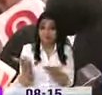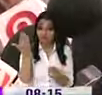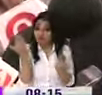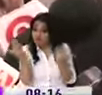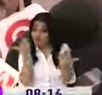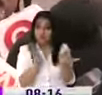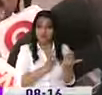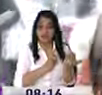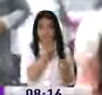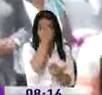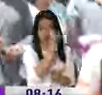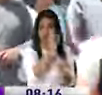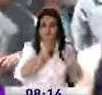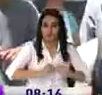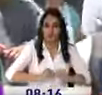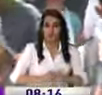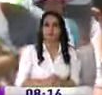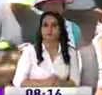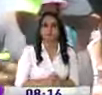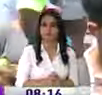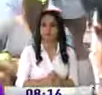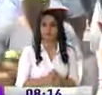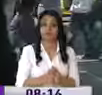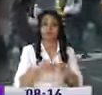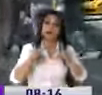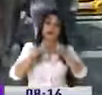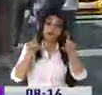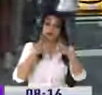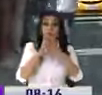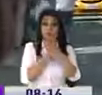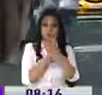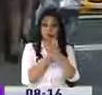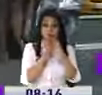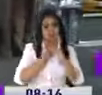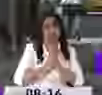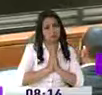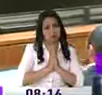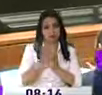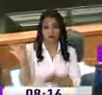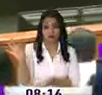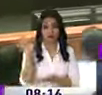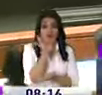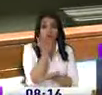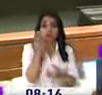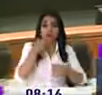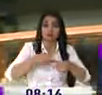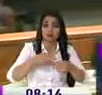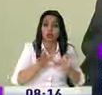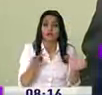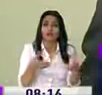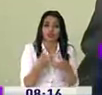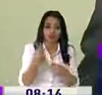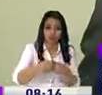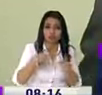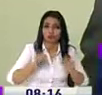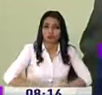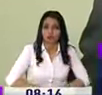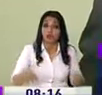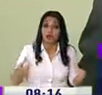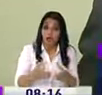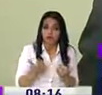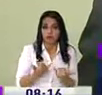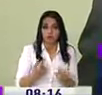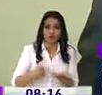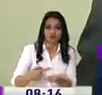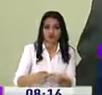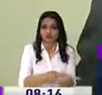una decisión. El pedido del gremio de transportistas es que sus representantes integren la comisión evaluadora. Estamos en reuniones permanentes,